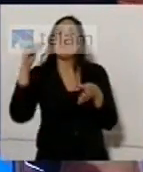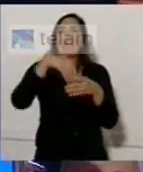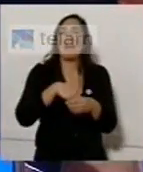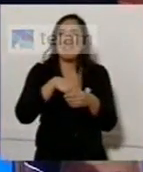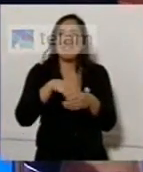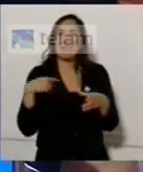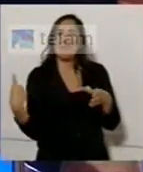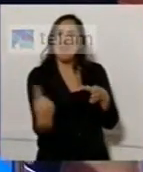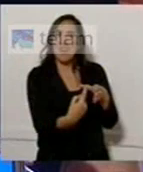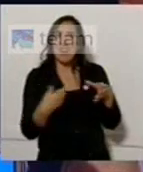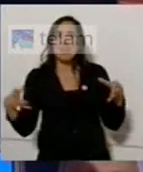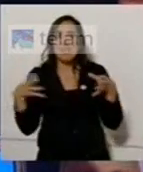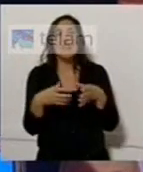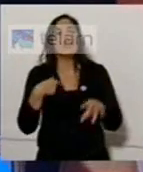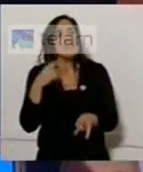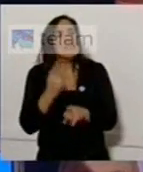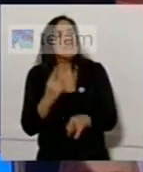es lo que siempre les digo,